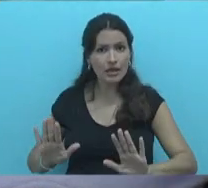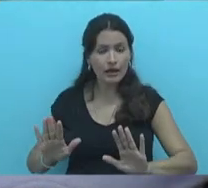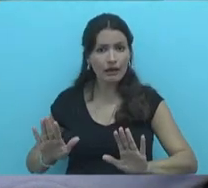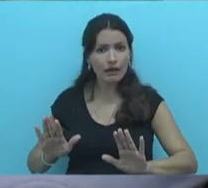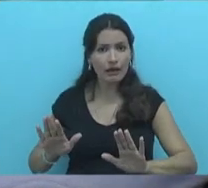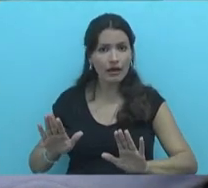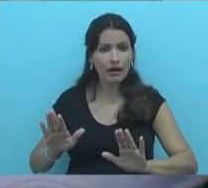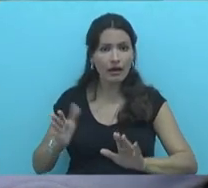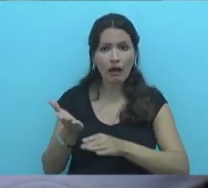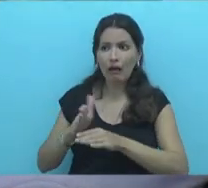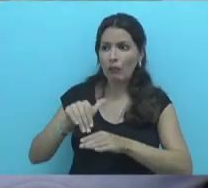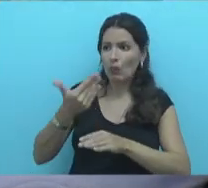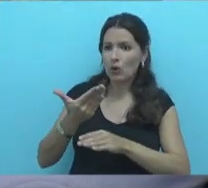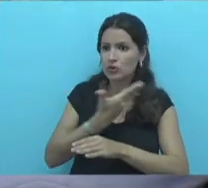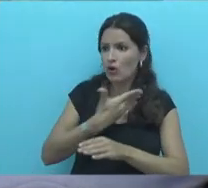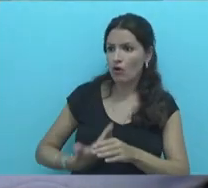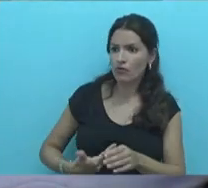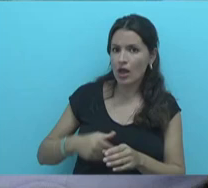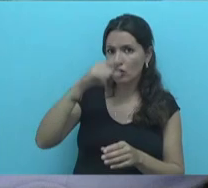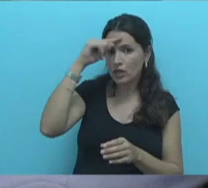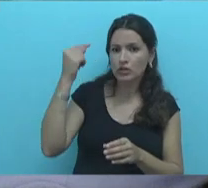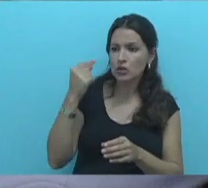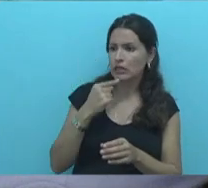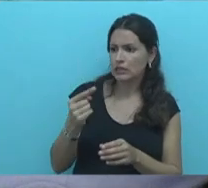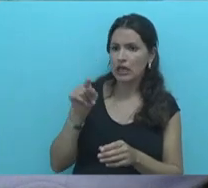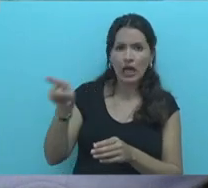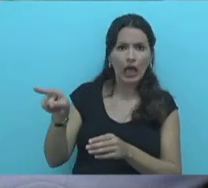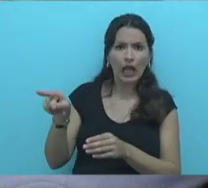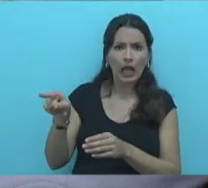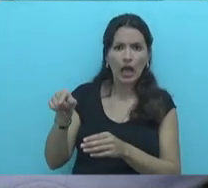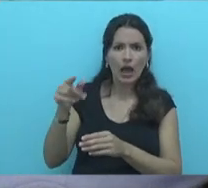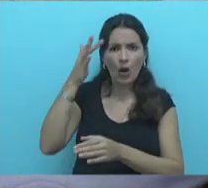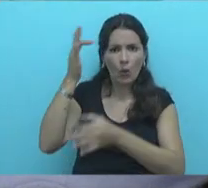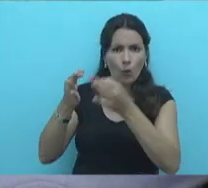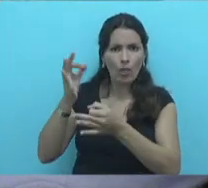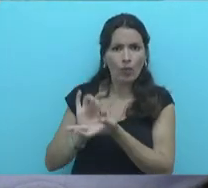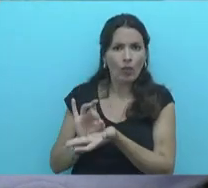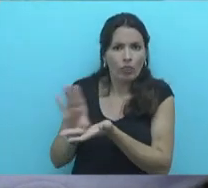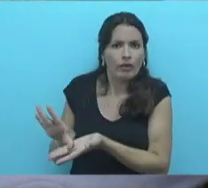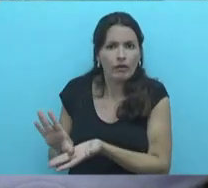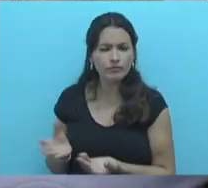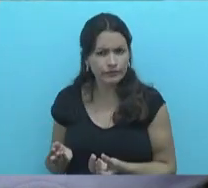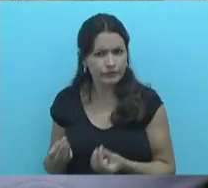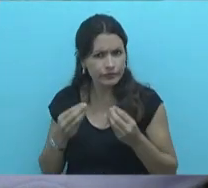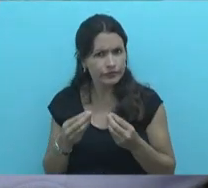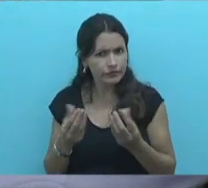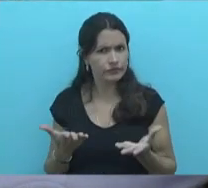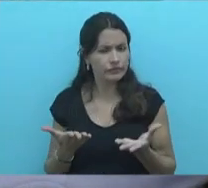la reacción del Gobierno Nacional es pedir la destitución del juez. Ante esta gravedad es